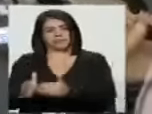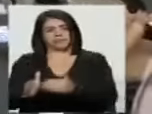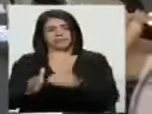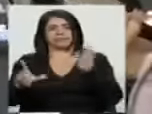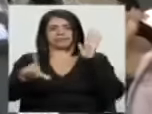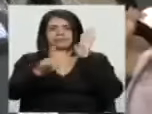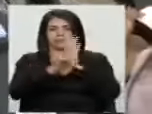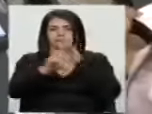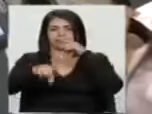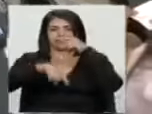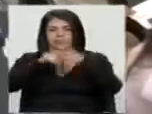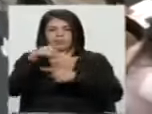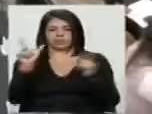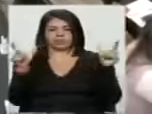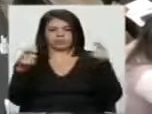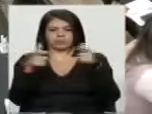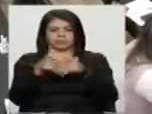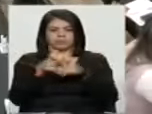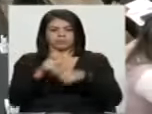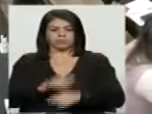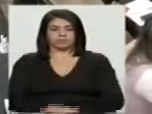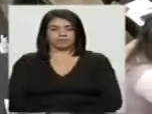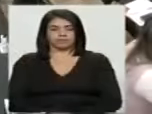discusión de la ley para la próxima sesión.